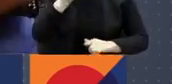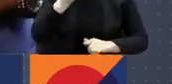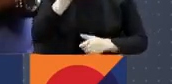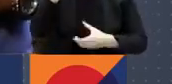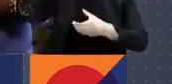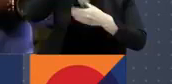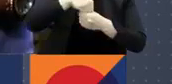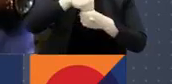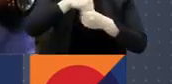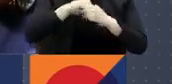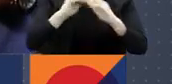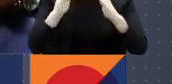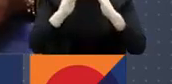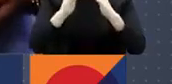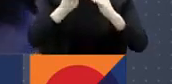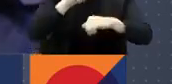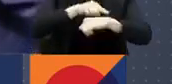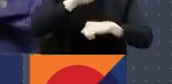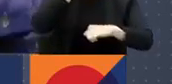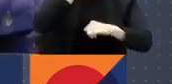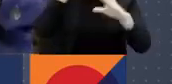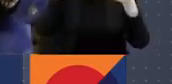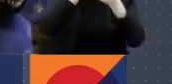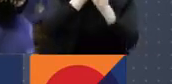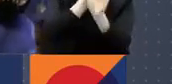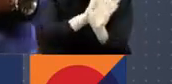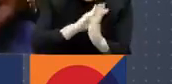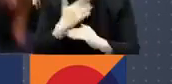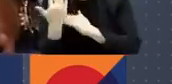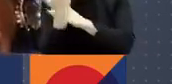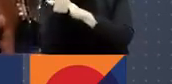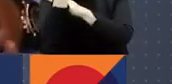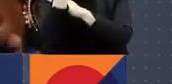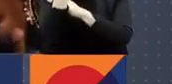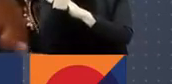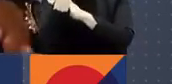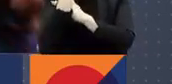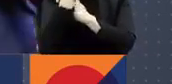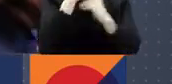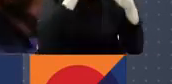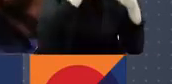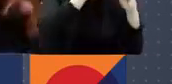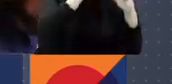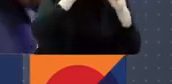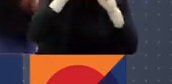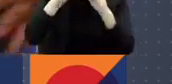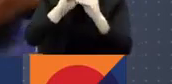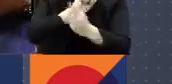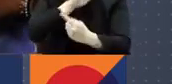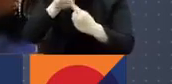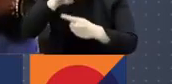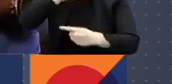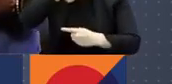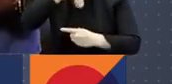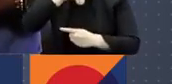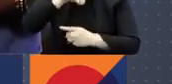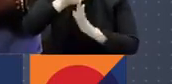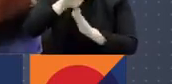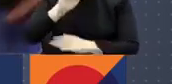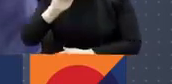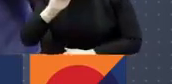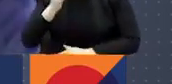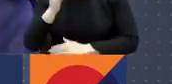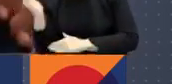diario desde las 8 de la noche hasta las 5 de la mañana del siguiente día, es decir, hasta el miércoles. El jueves aplicará el toque de queda continuo,